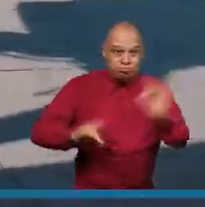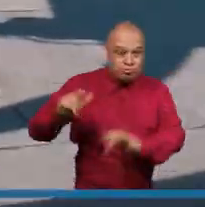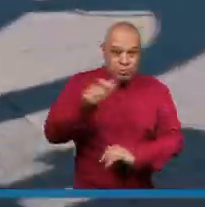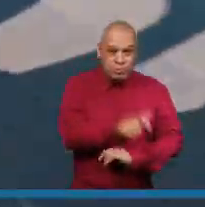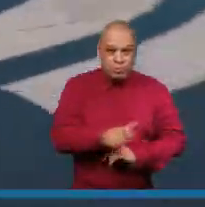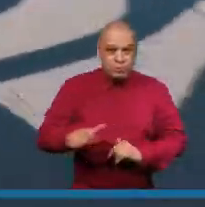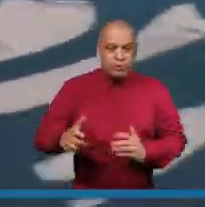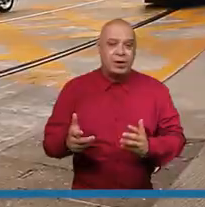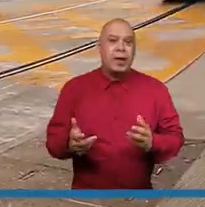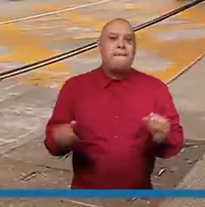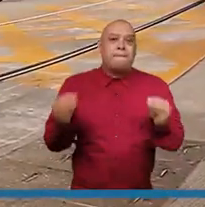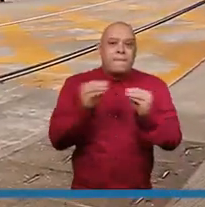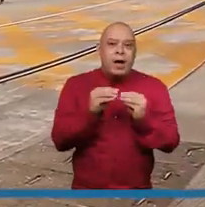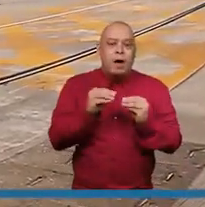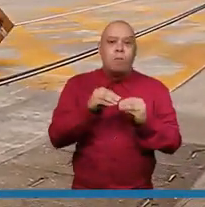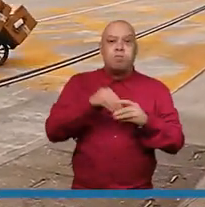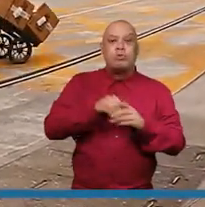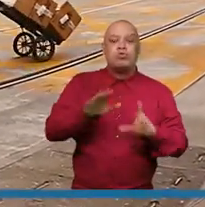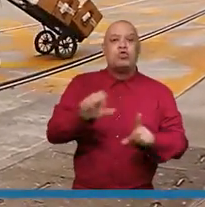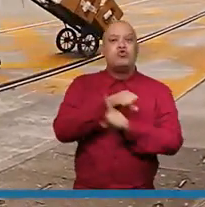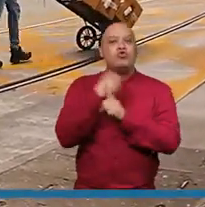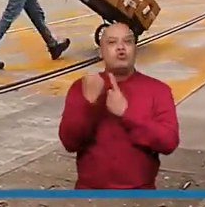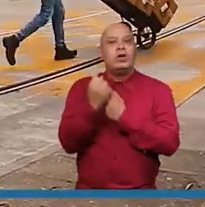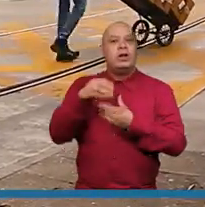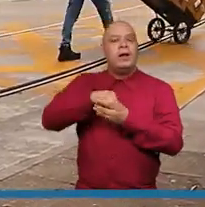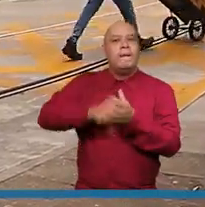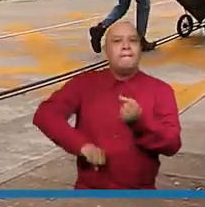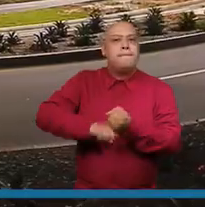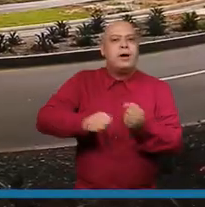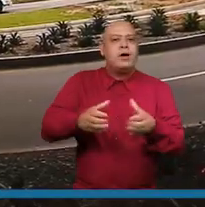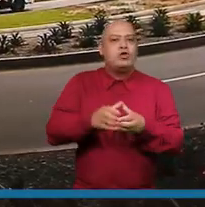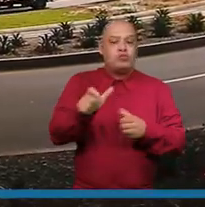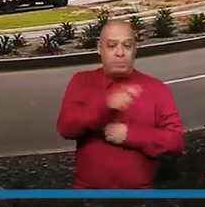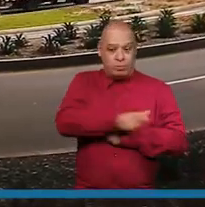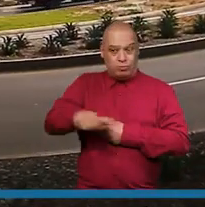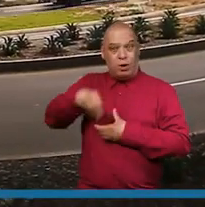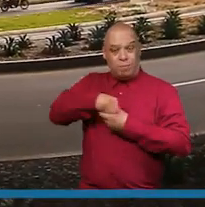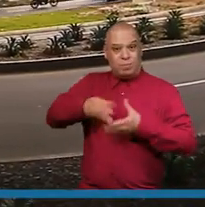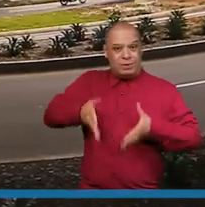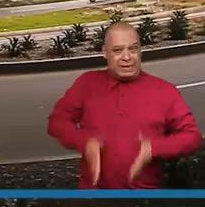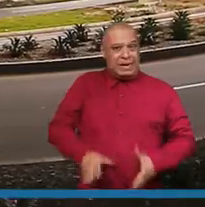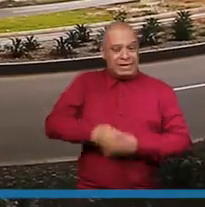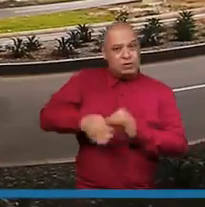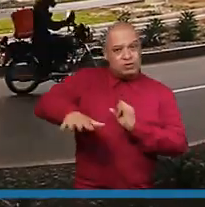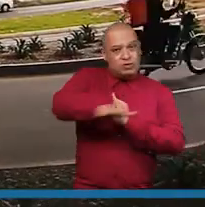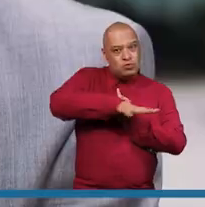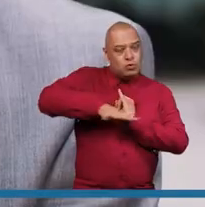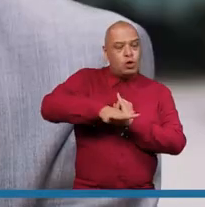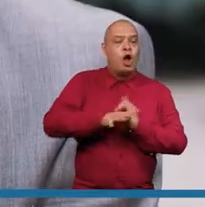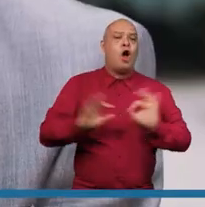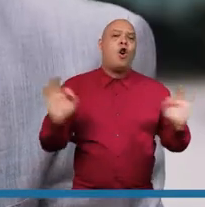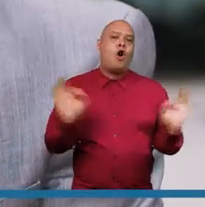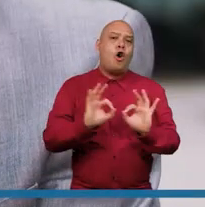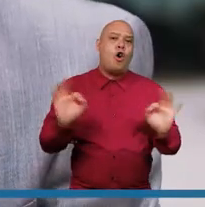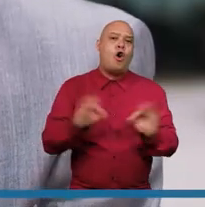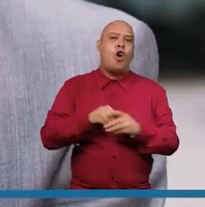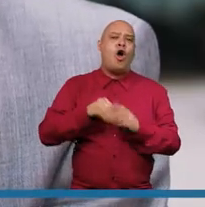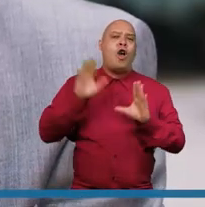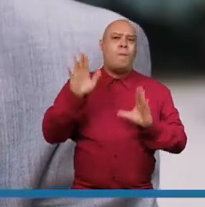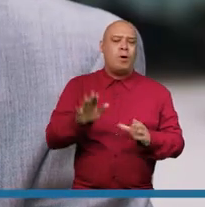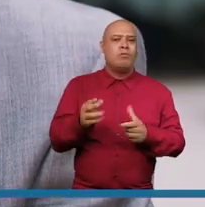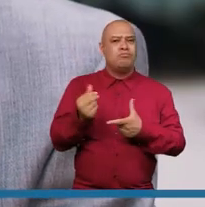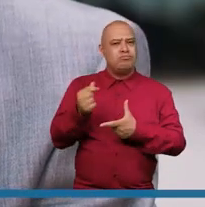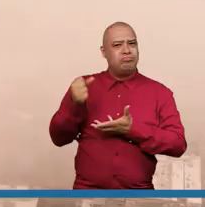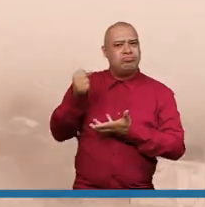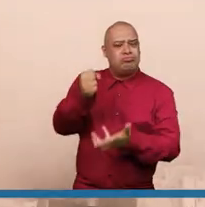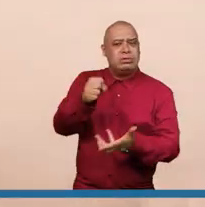ciudadana, temas de involucramiento social en temas más allá de lo urbano, hasta asuntos que están vinculados con el financiamiento,